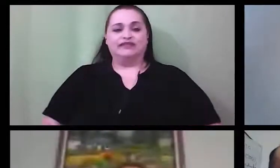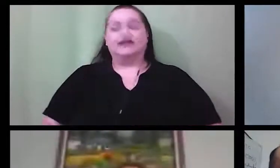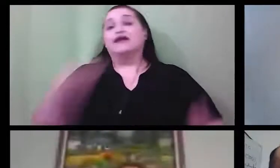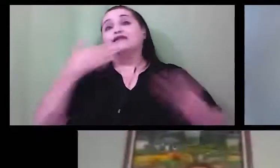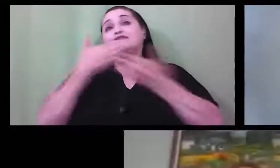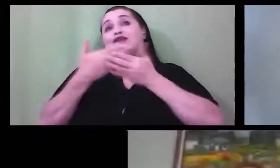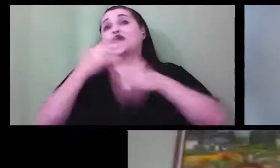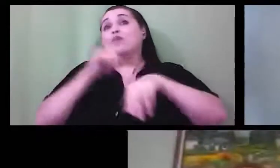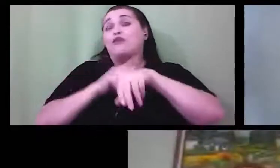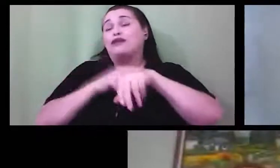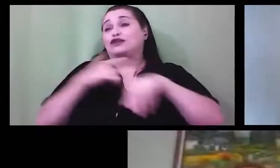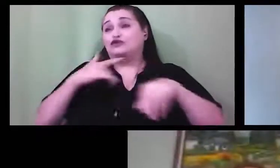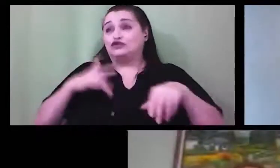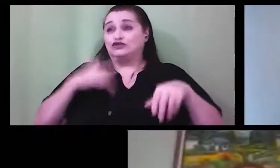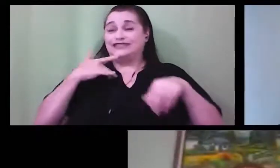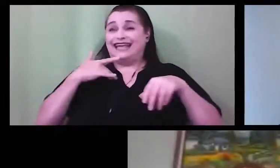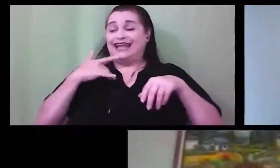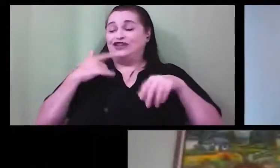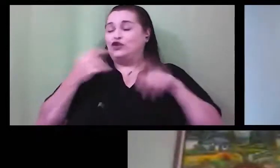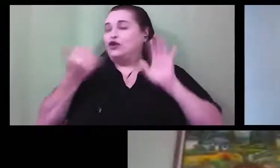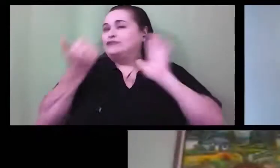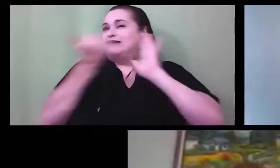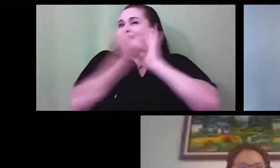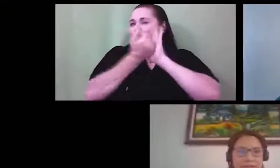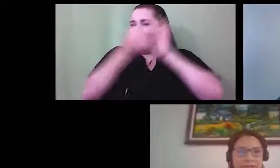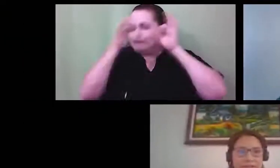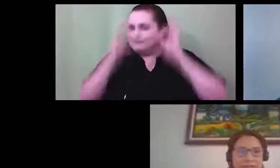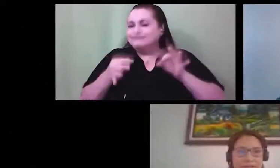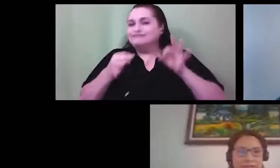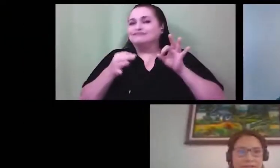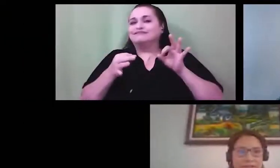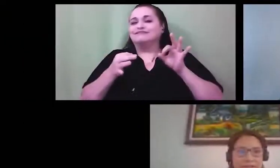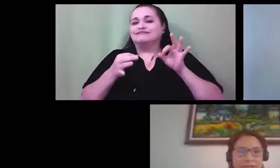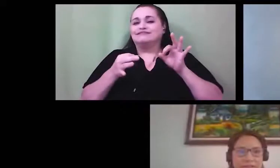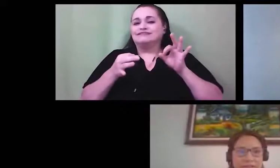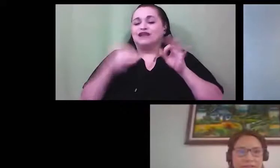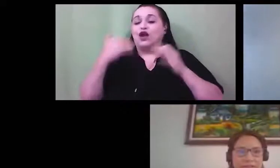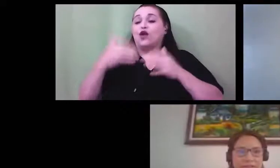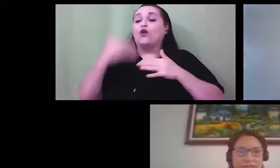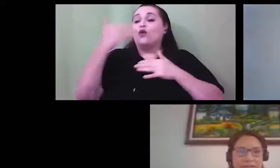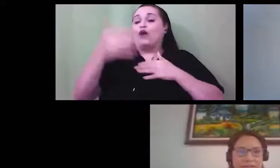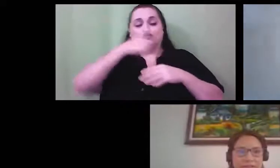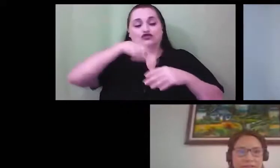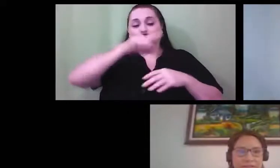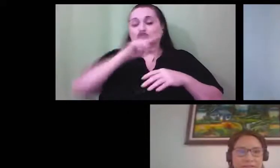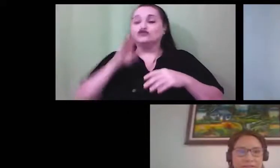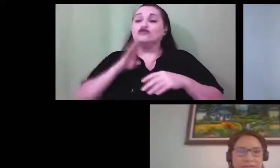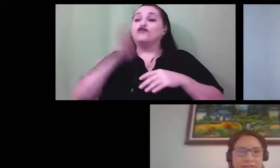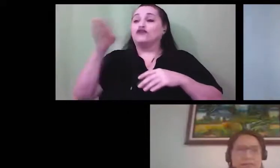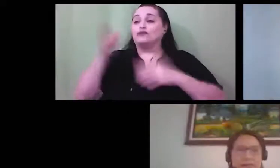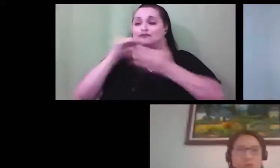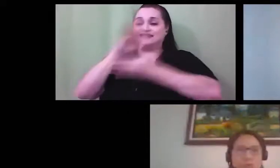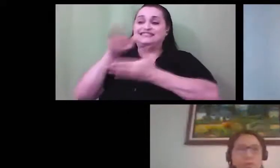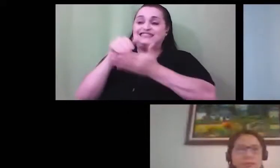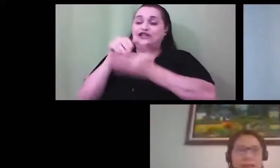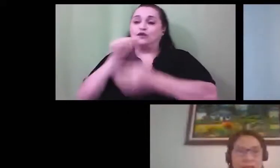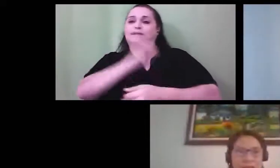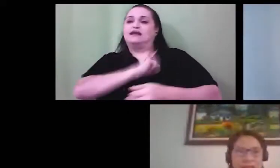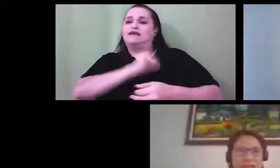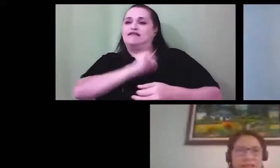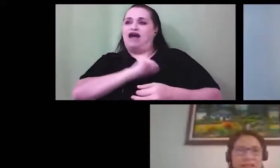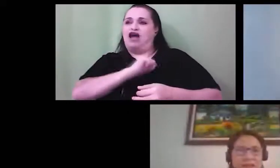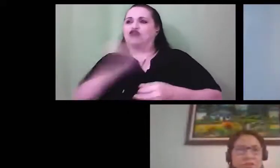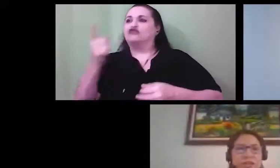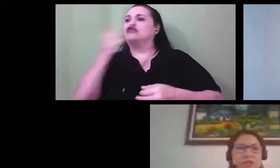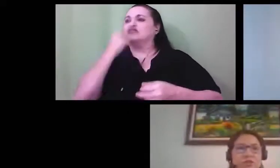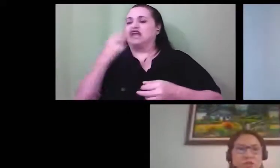el momento que yo siento que nos marcó definitivamente fue cuando nosotros nos acercamos a este centro privado y nos